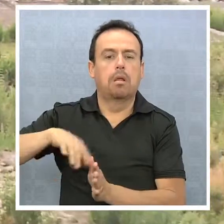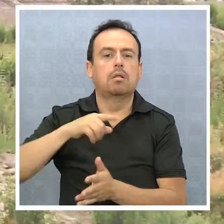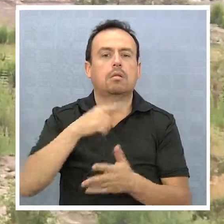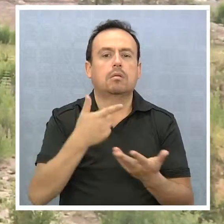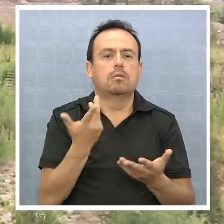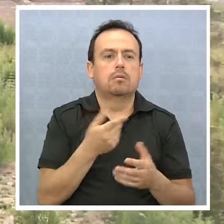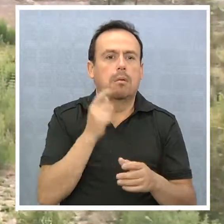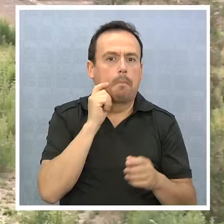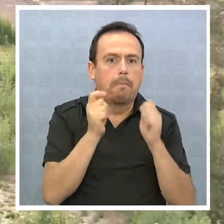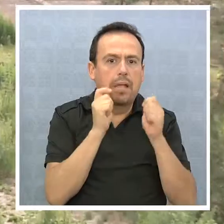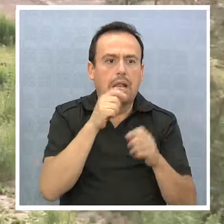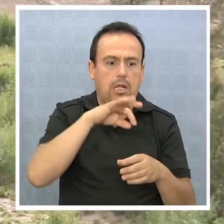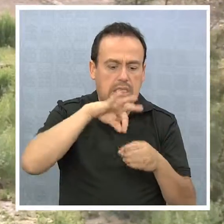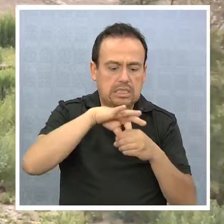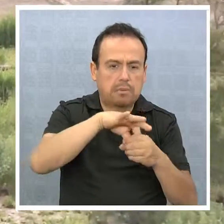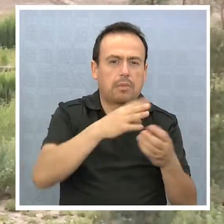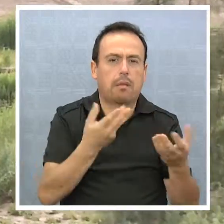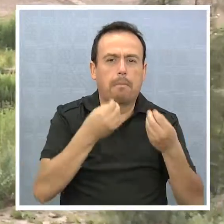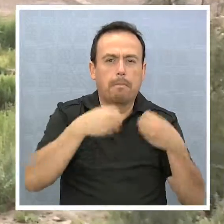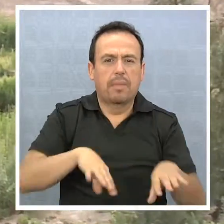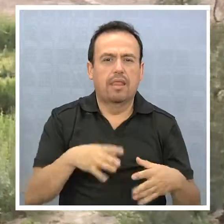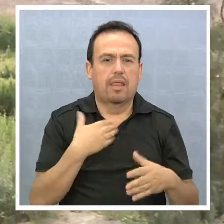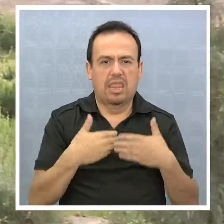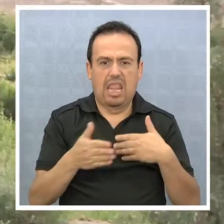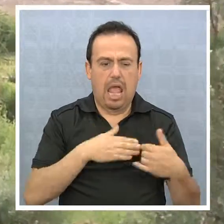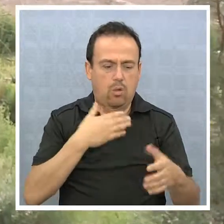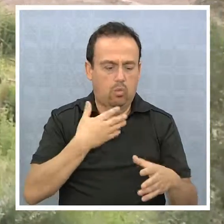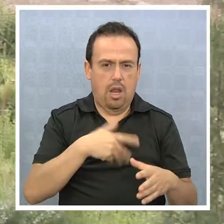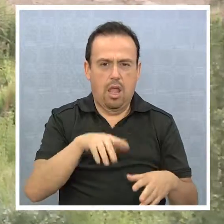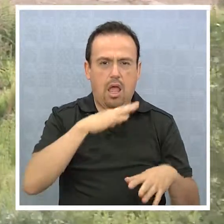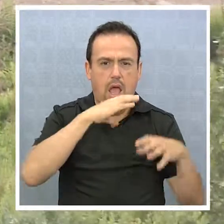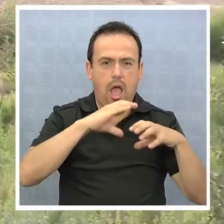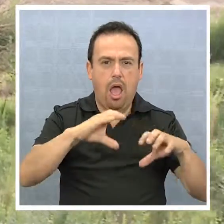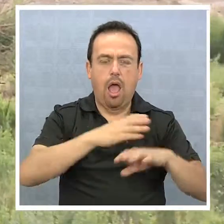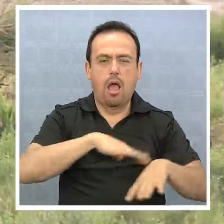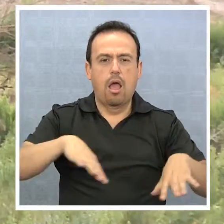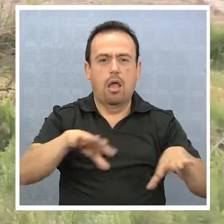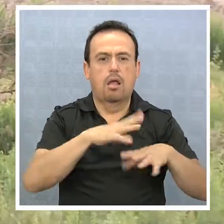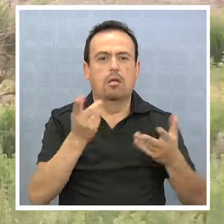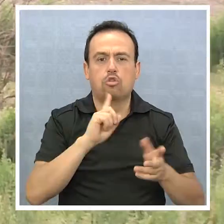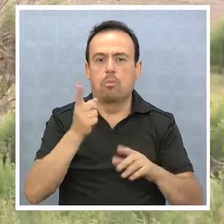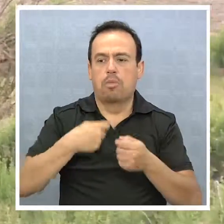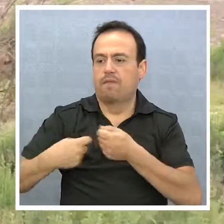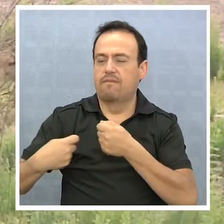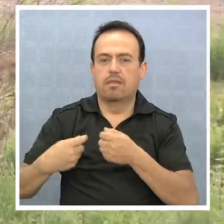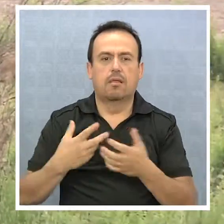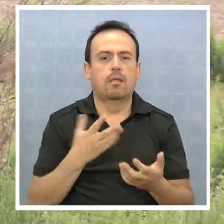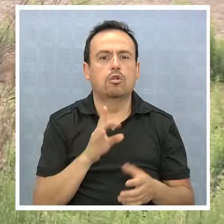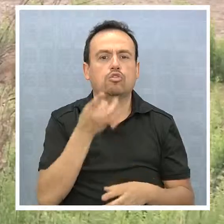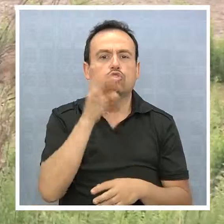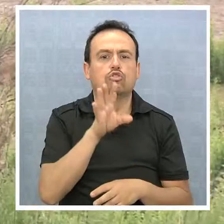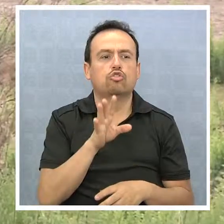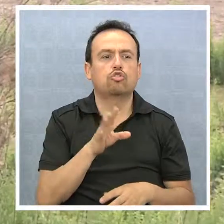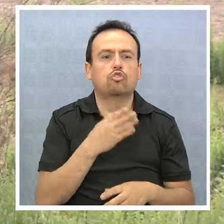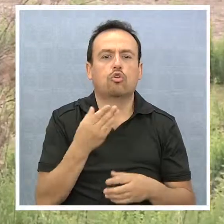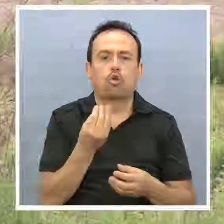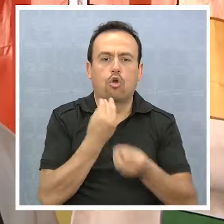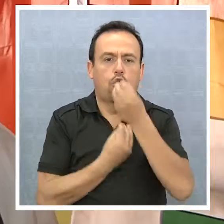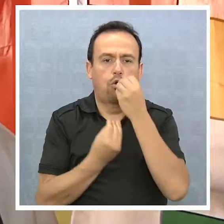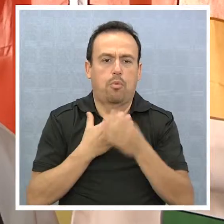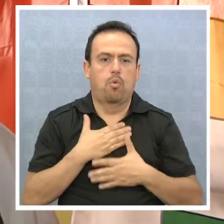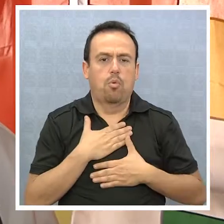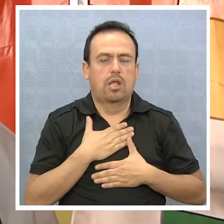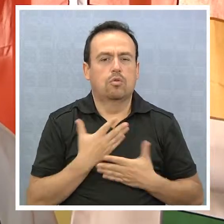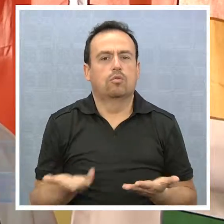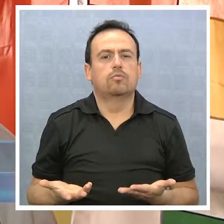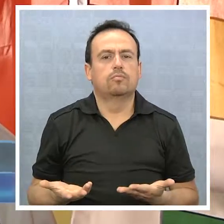mantiene las semillas en riesgo y nuestras semillas naturales no podemos vender en el mercado solamente exclusivamente para